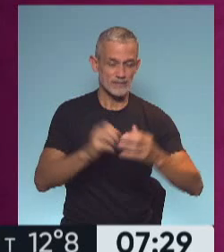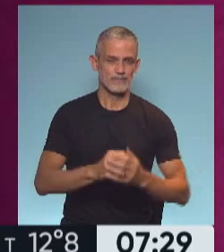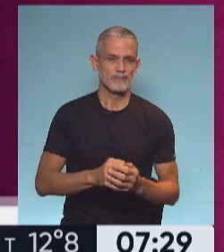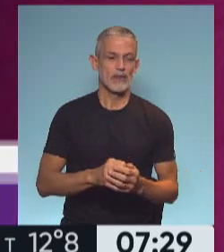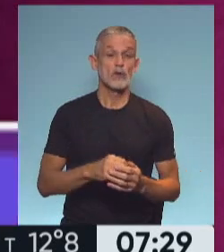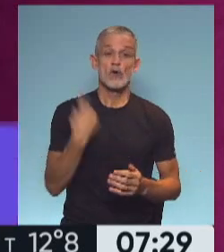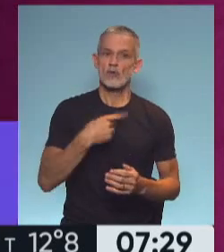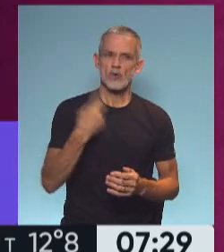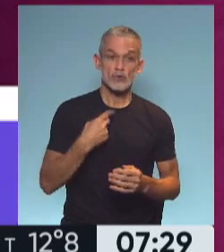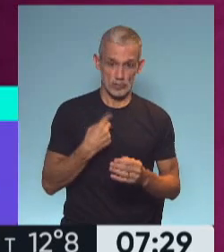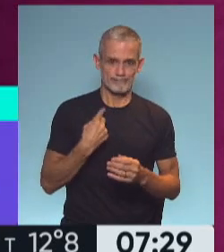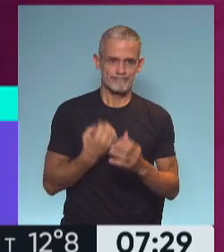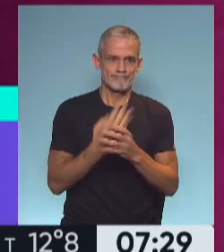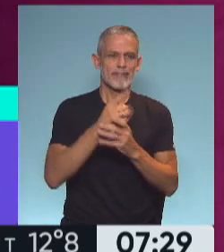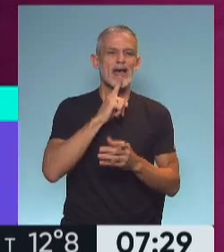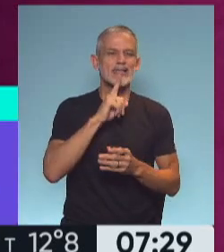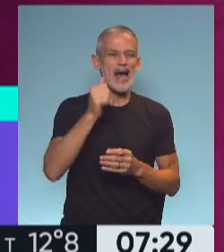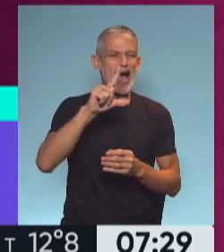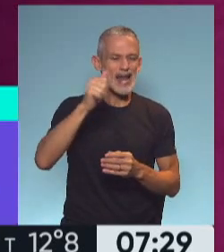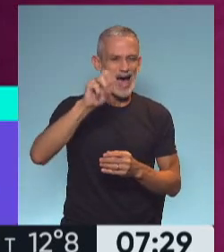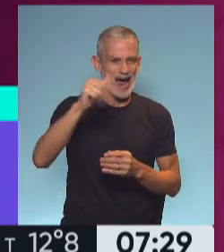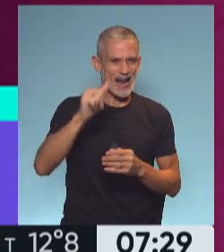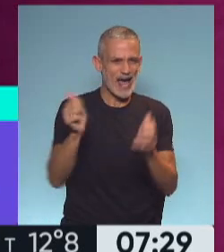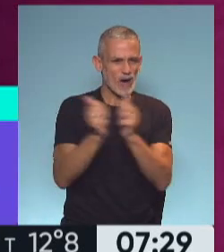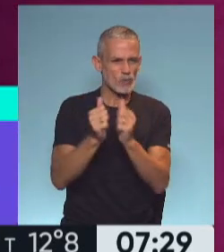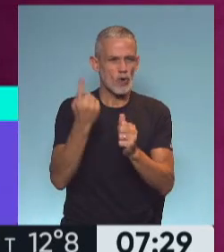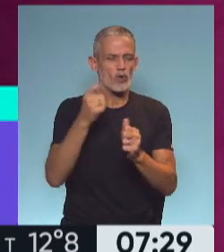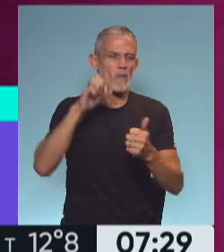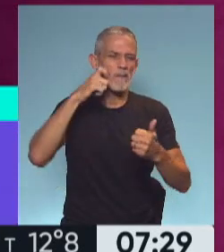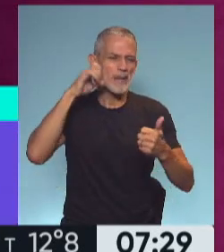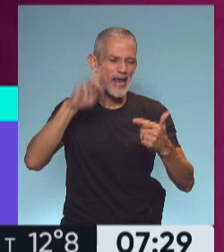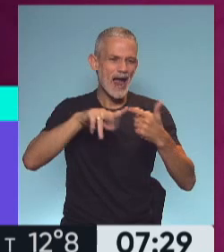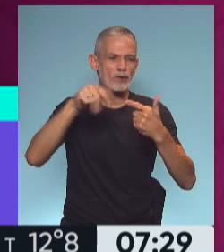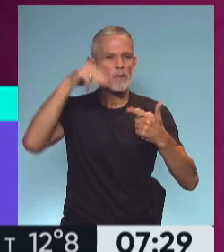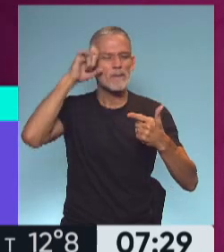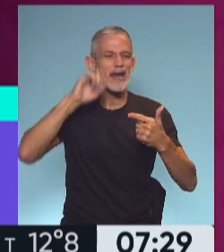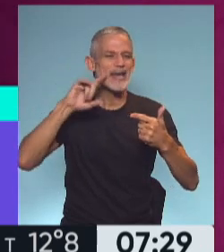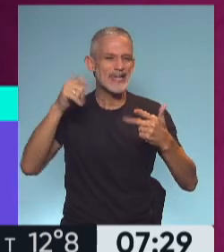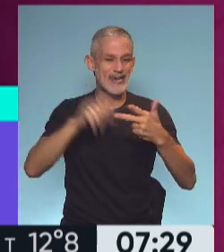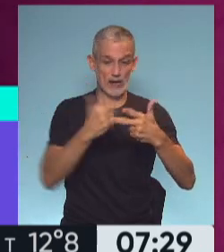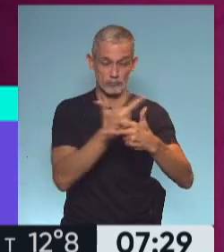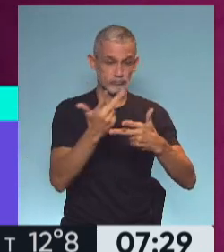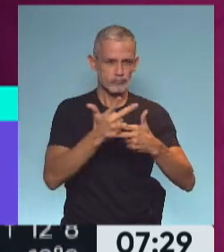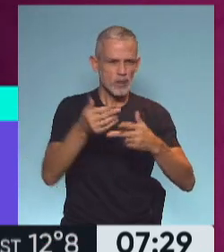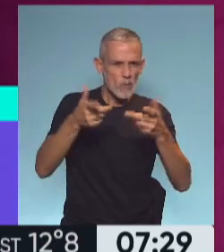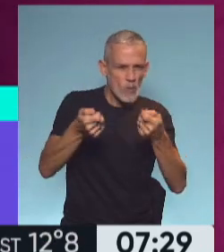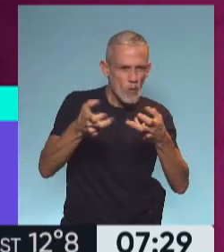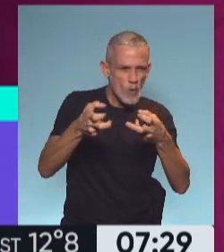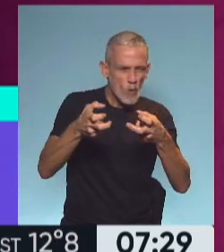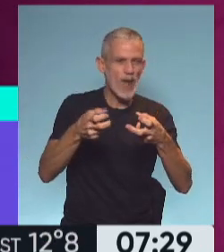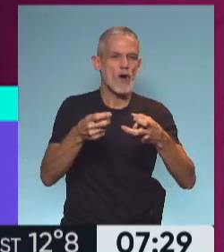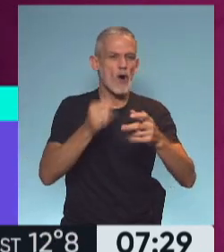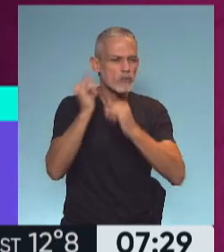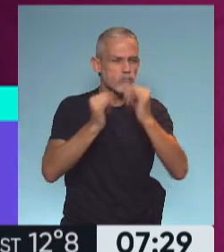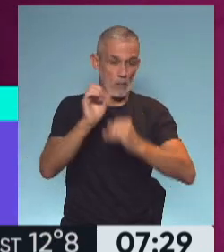Nosotros somos las creadoras de Talara, junto a Cloetia Culias, Pilar de Mena y Merlina Torales. Creamos este videojuego narrativo